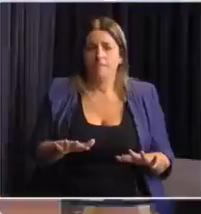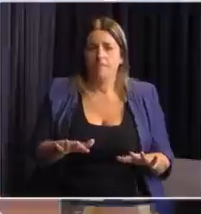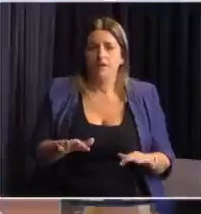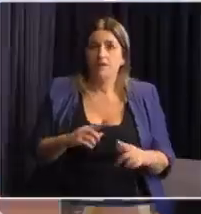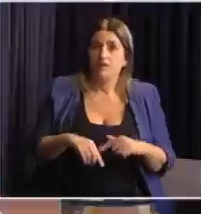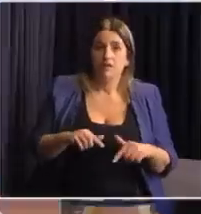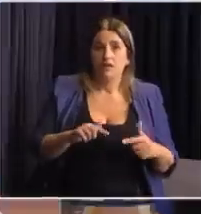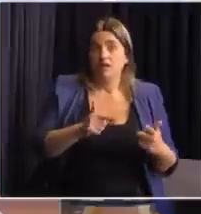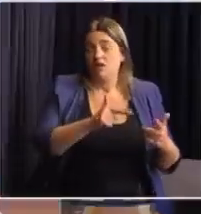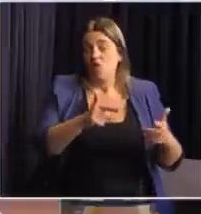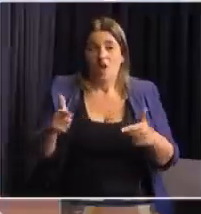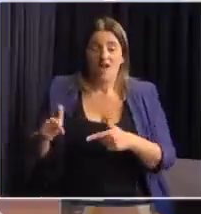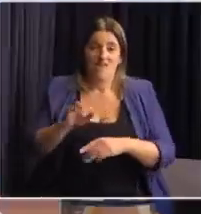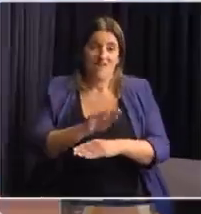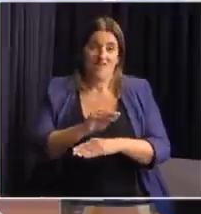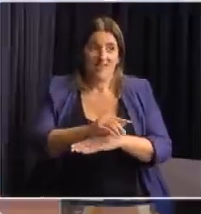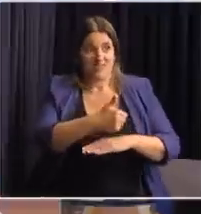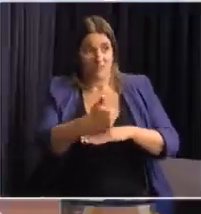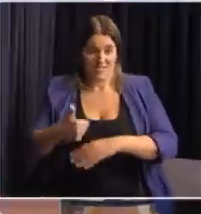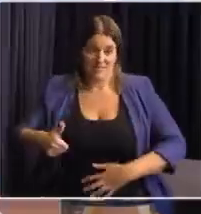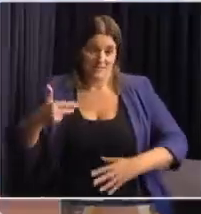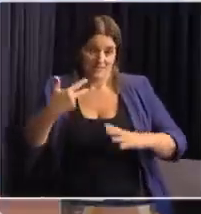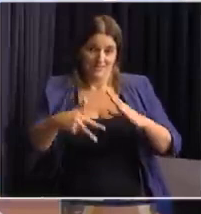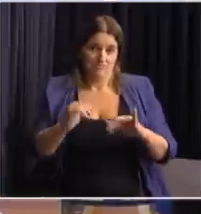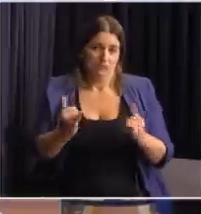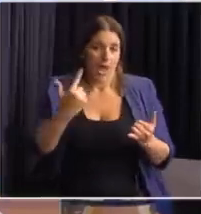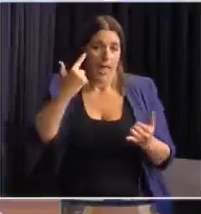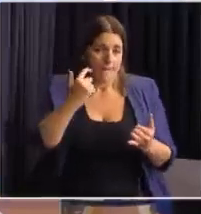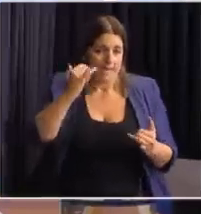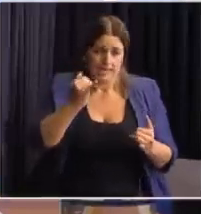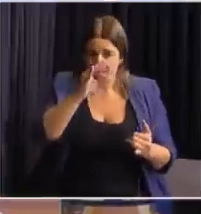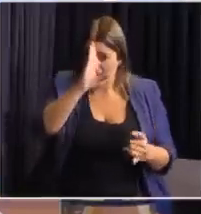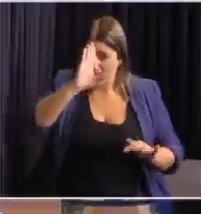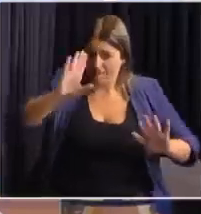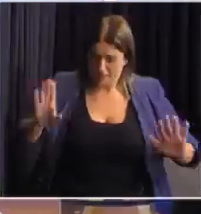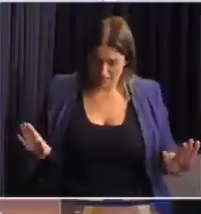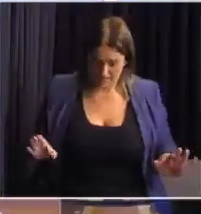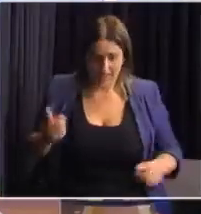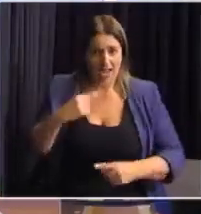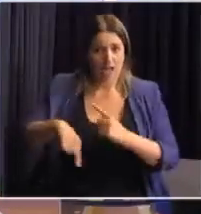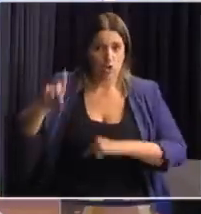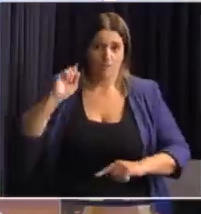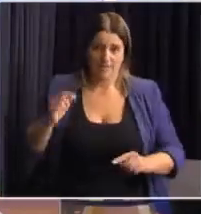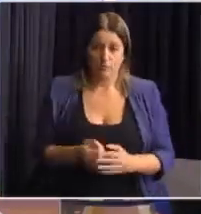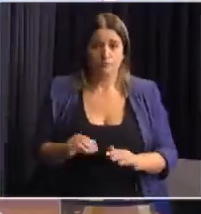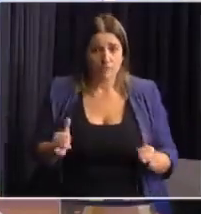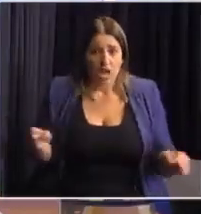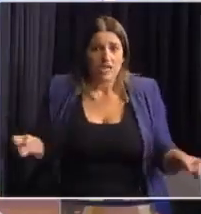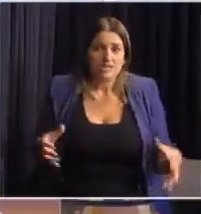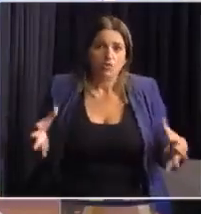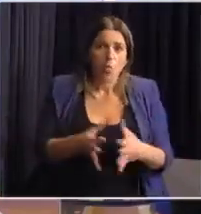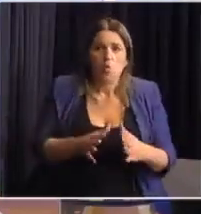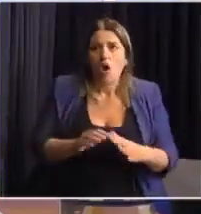ausencia de clases presenciales la tomamos desde la experiencia y los aprendizajes del año anterior. Desarrollamos un